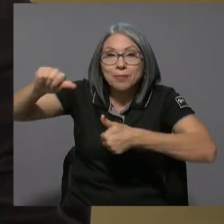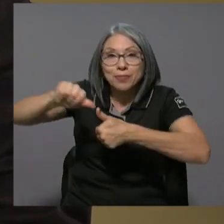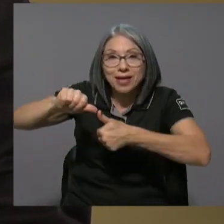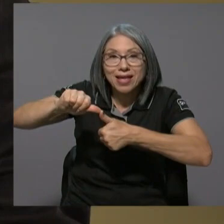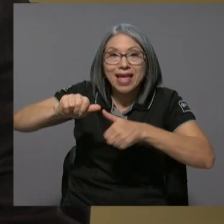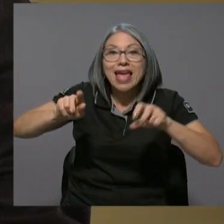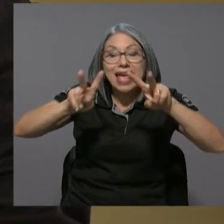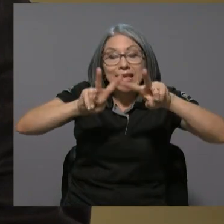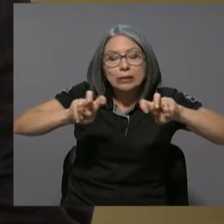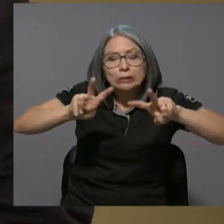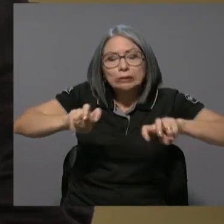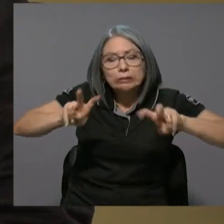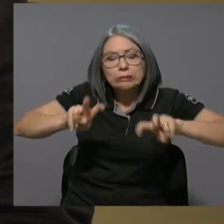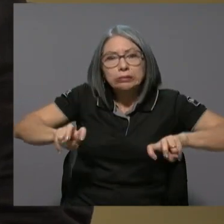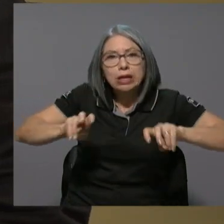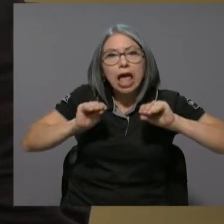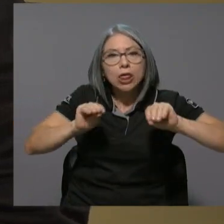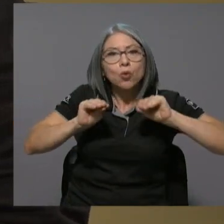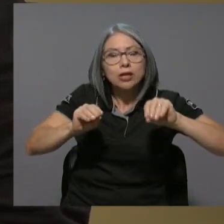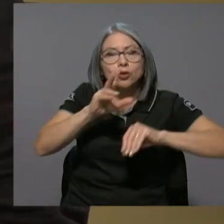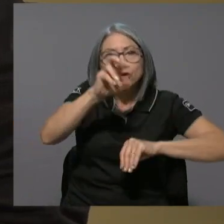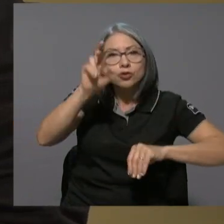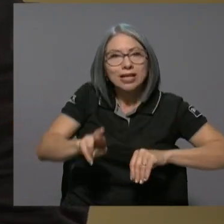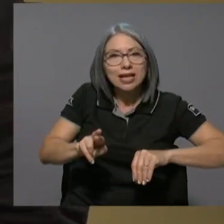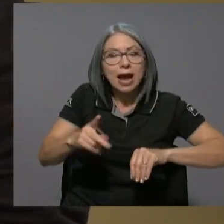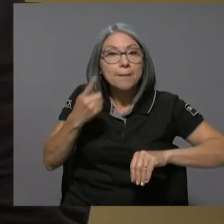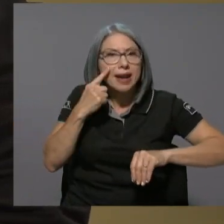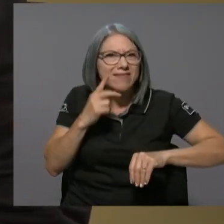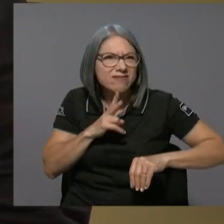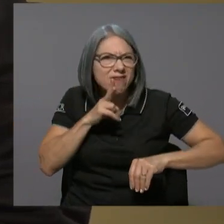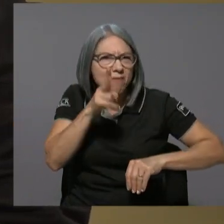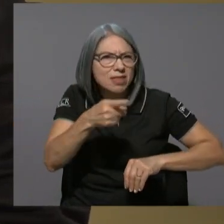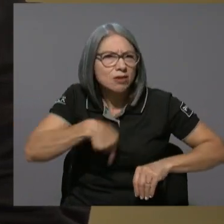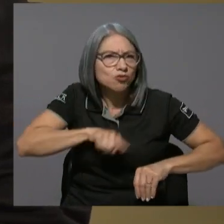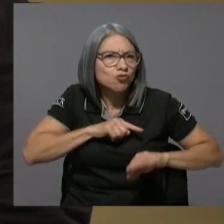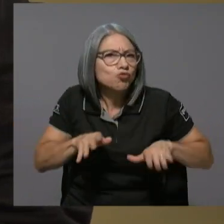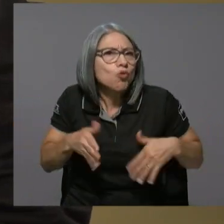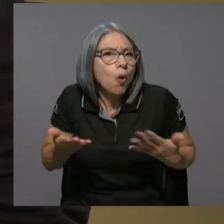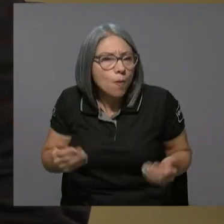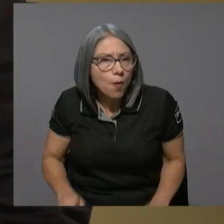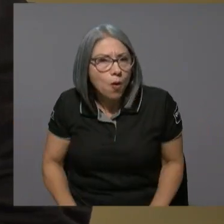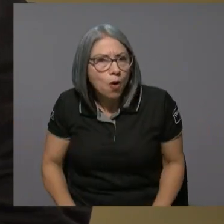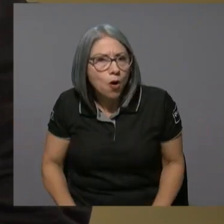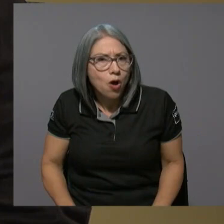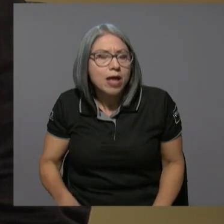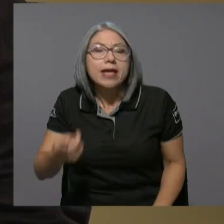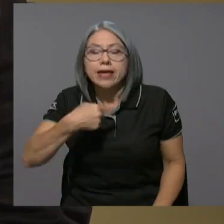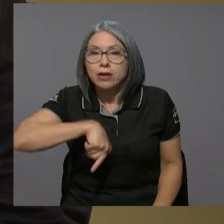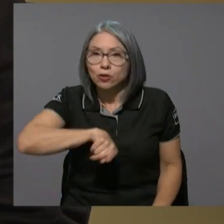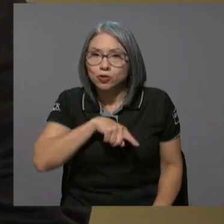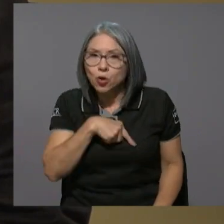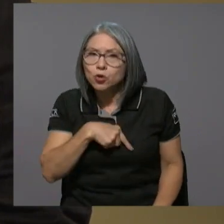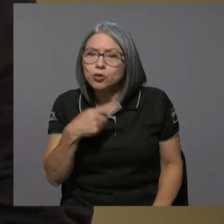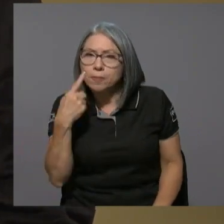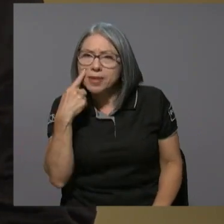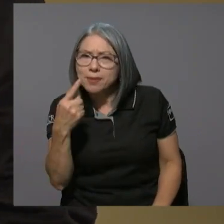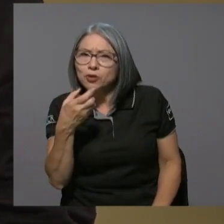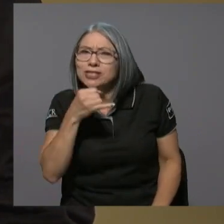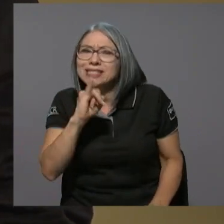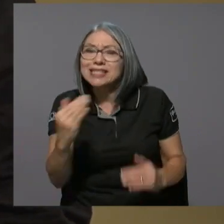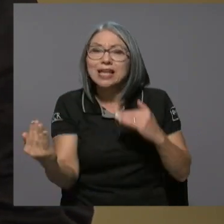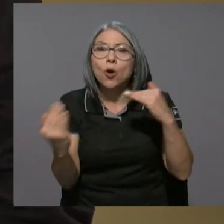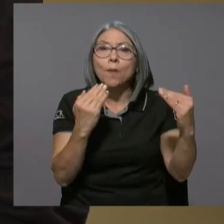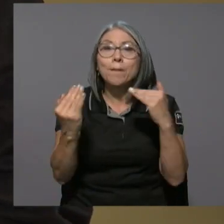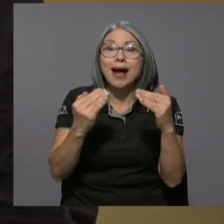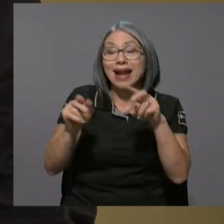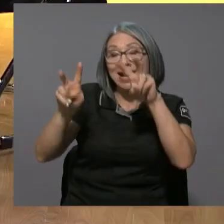educación en Costa Rica para ver cómo estábamos realmente, ¿verdad? Y encontramos, por ejemplo, que si uno comparaba las pruebas